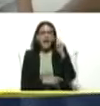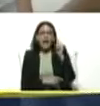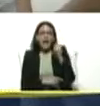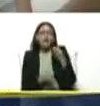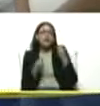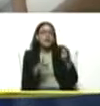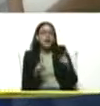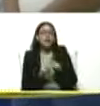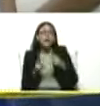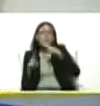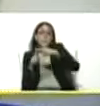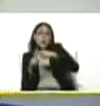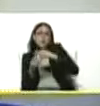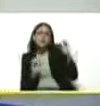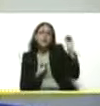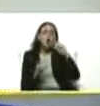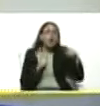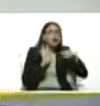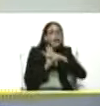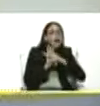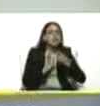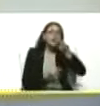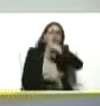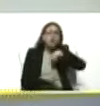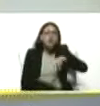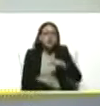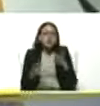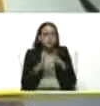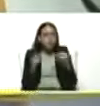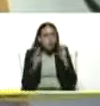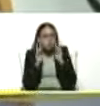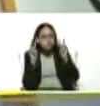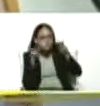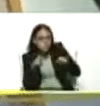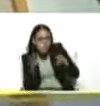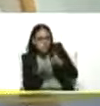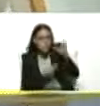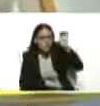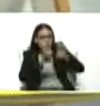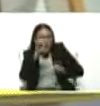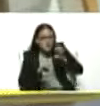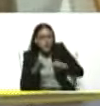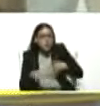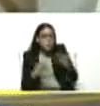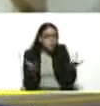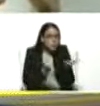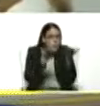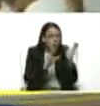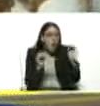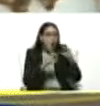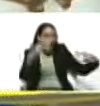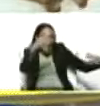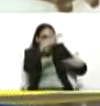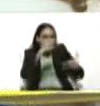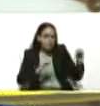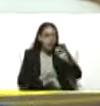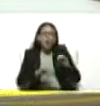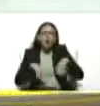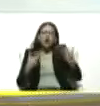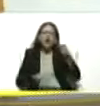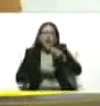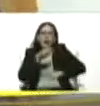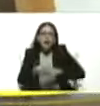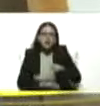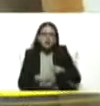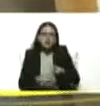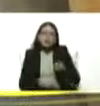como aquellos que causan daño como plagas. En este ejercicio, presidente, de reconocimiento de nuestra diversidad de cacao, 23 estados